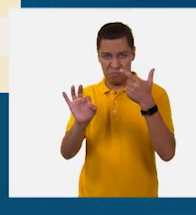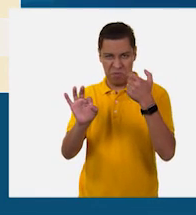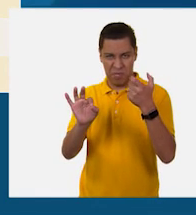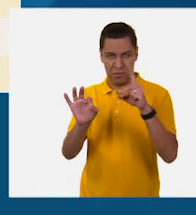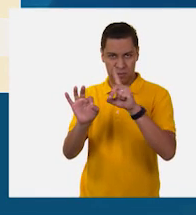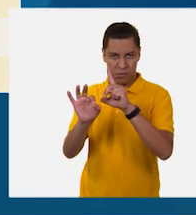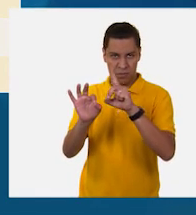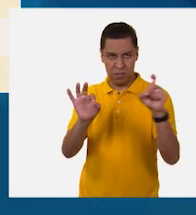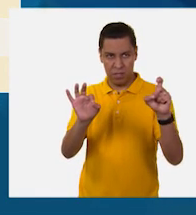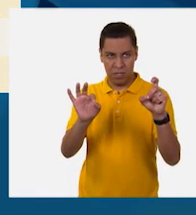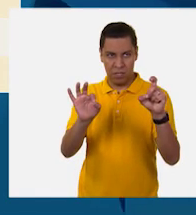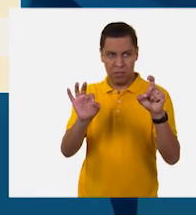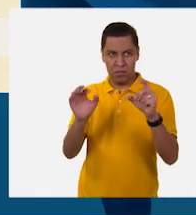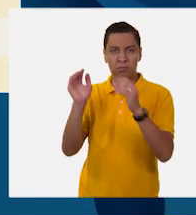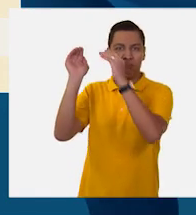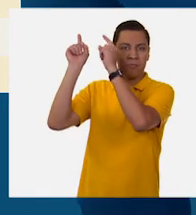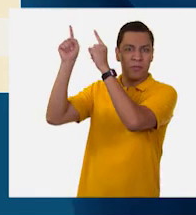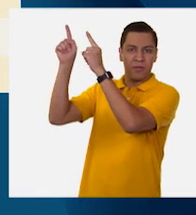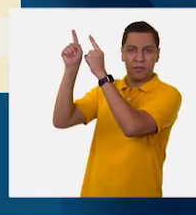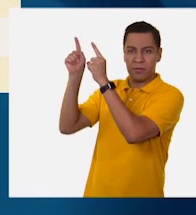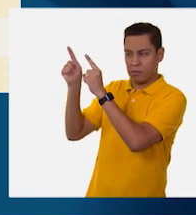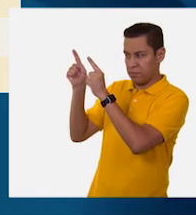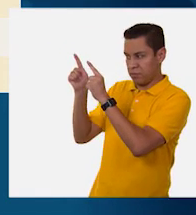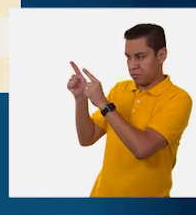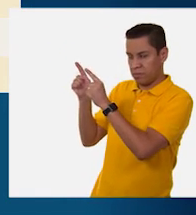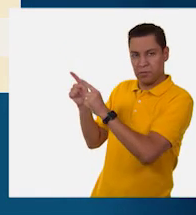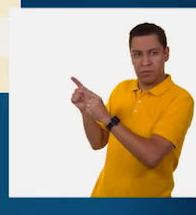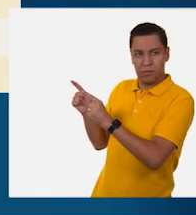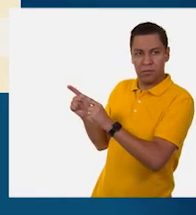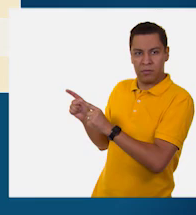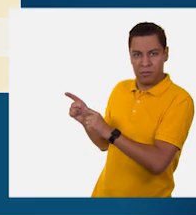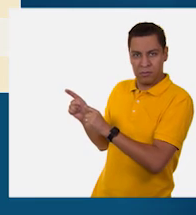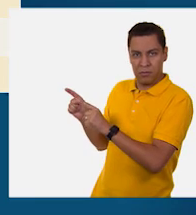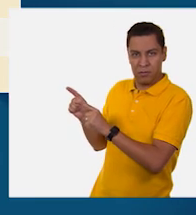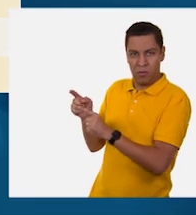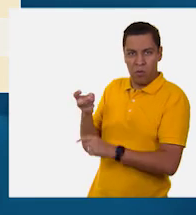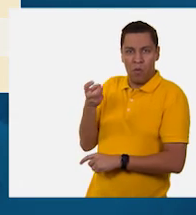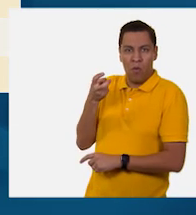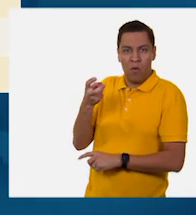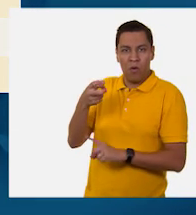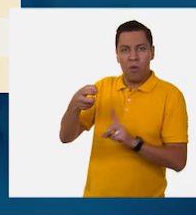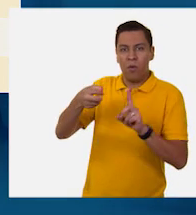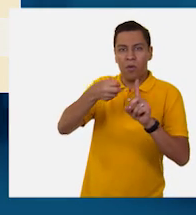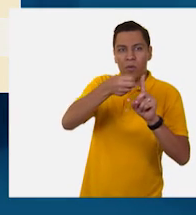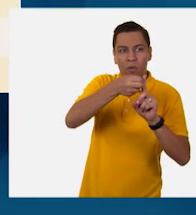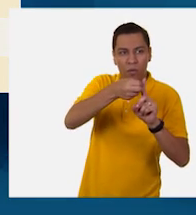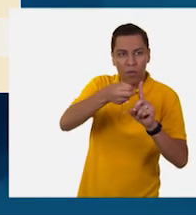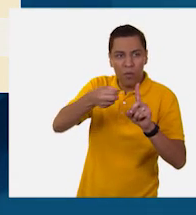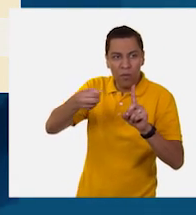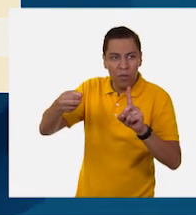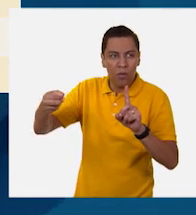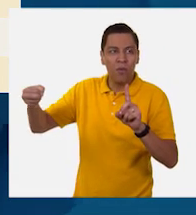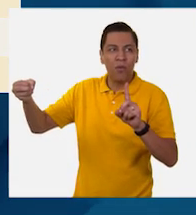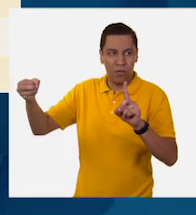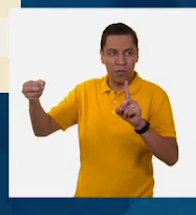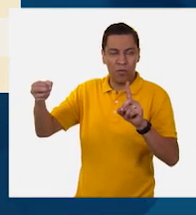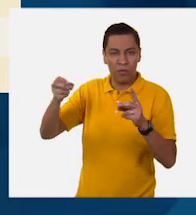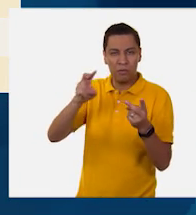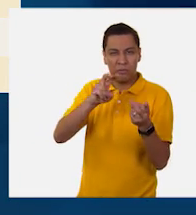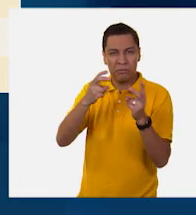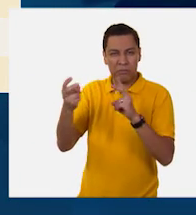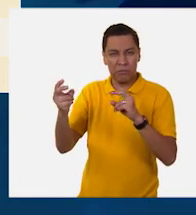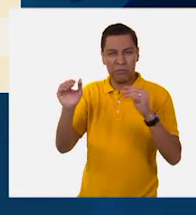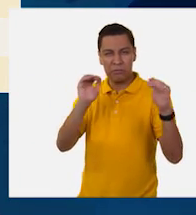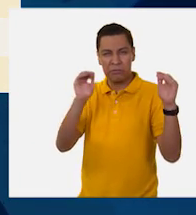el 25% de 200 serían 50 pesos. El 25% de 300 serían